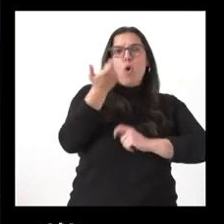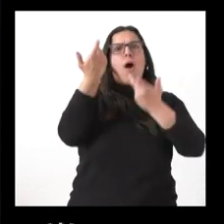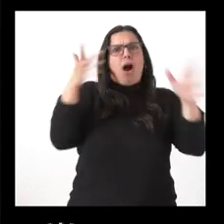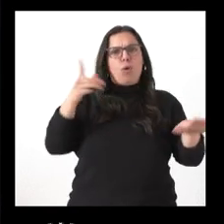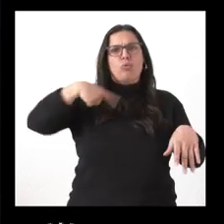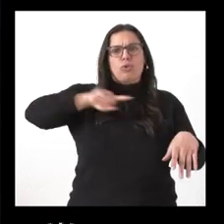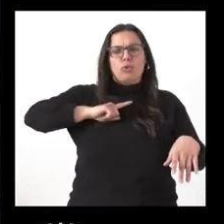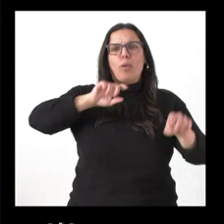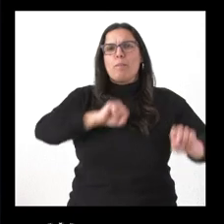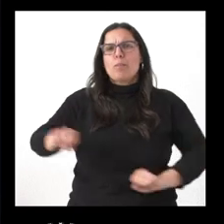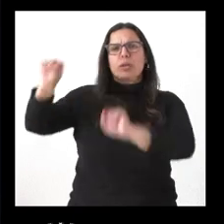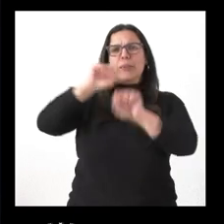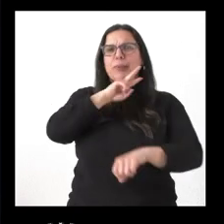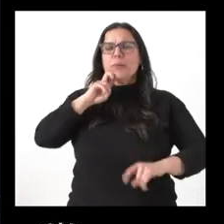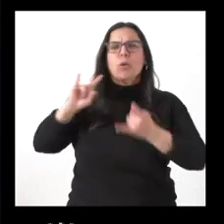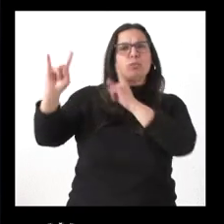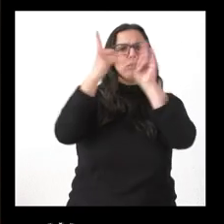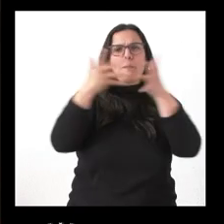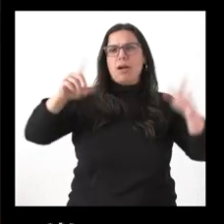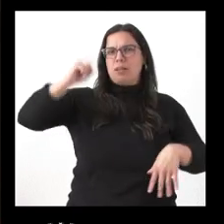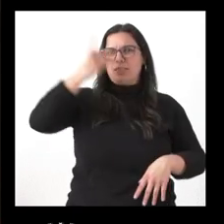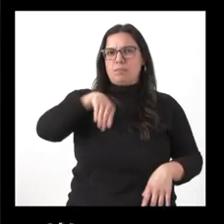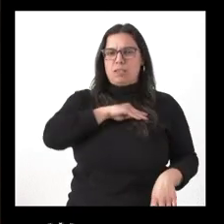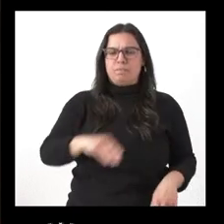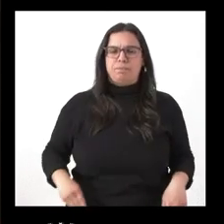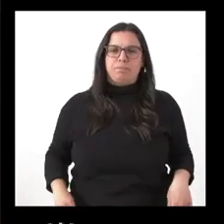mayor superficie forestal del conjunto nacional